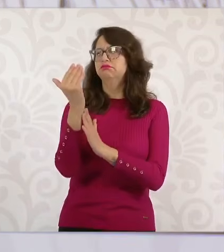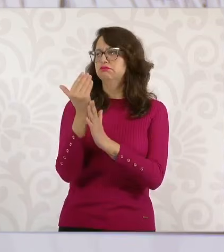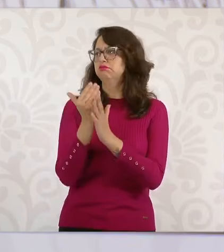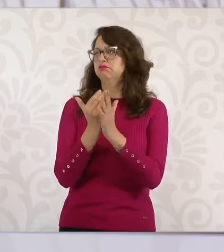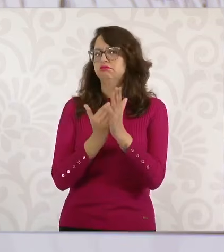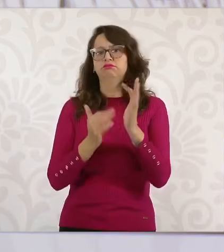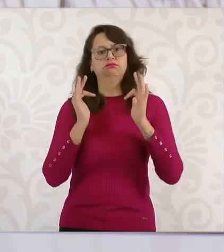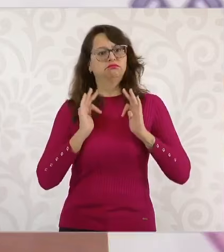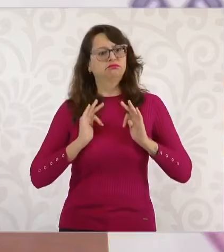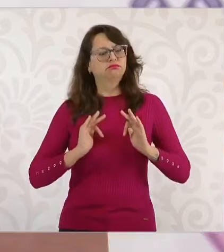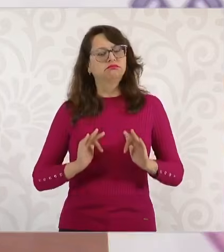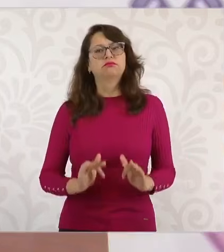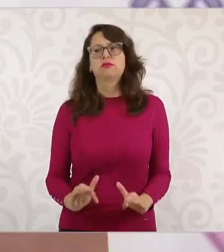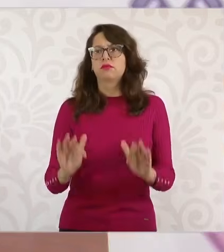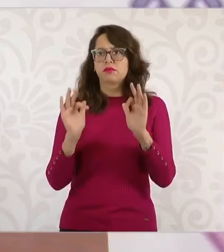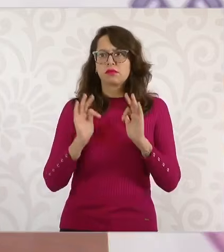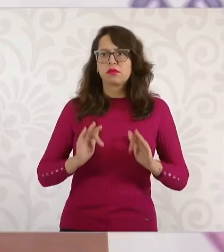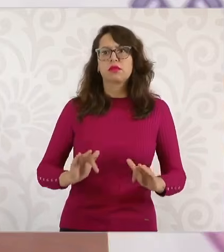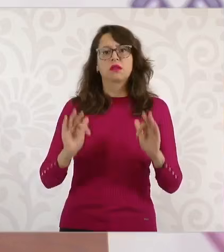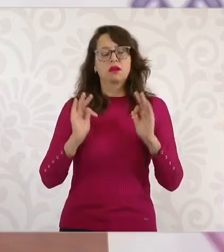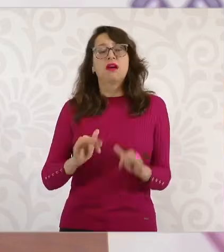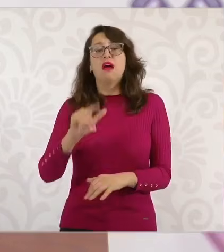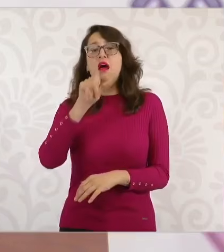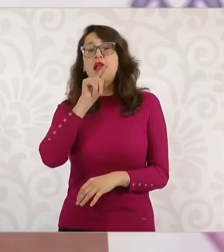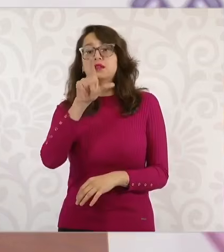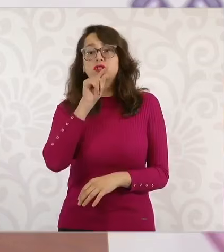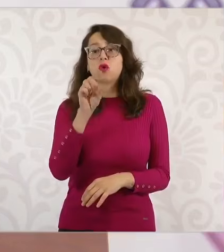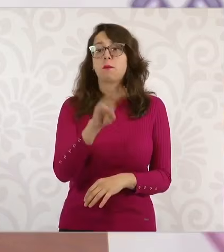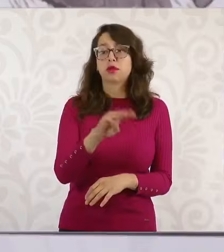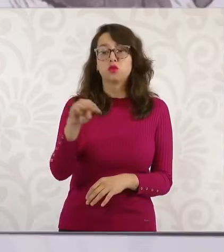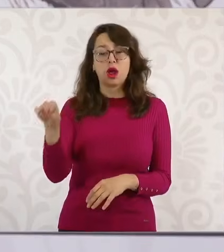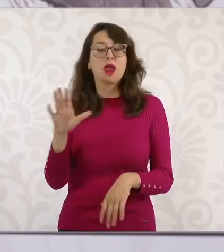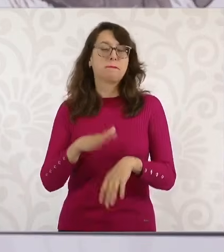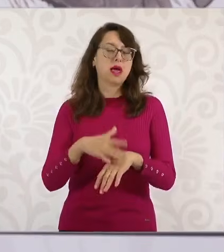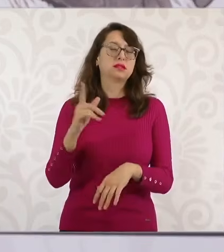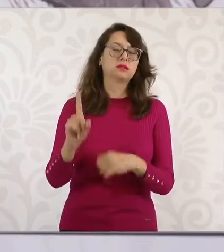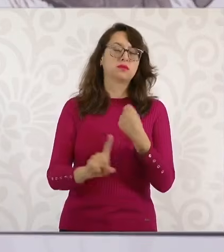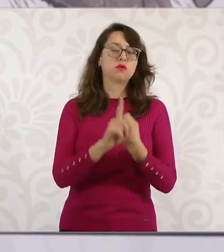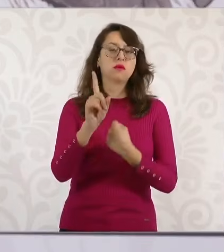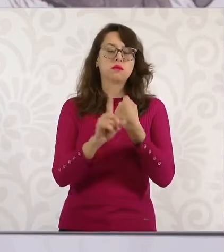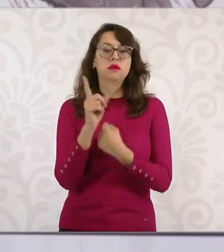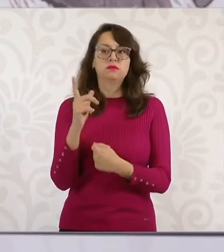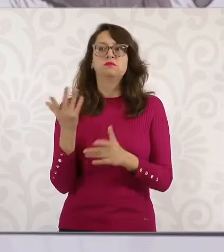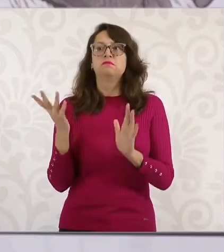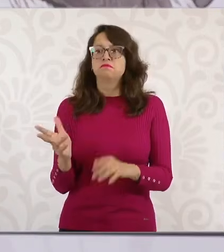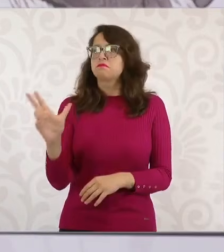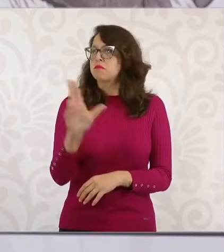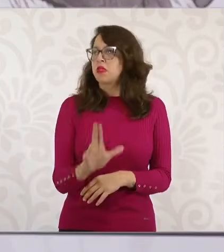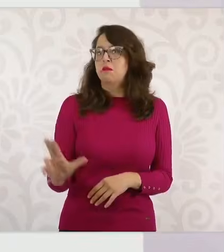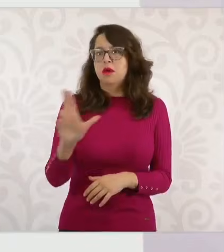Jalisco y una parte de Michoacán fueron la parte más compleja, pero el martes ya se tranquilizó, el miércoles se